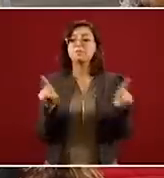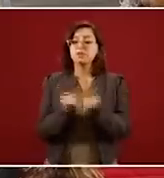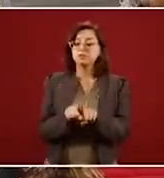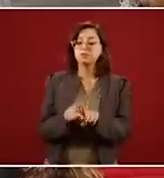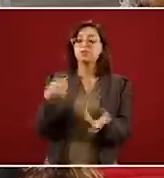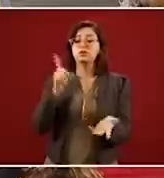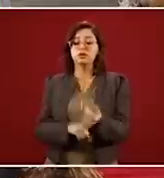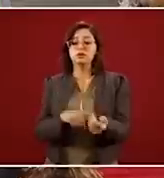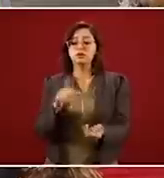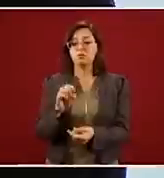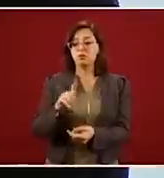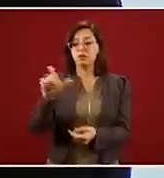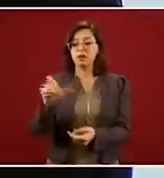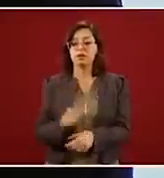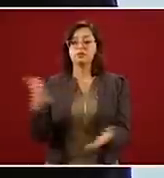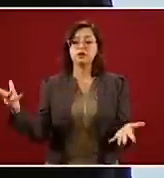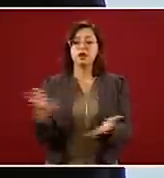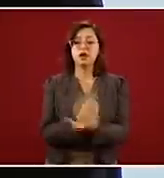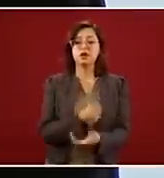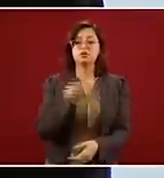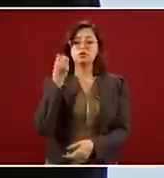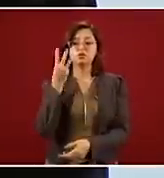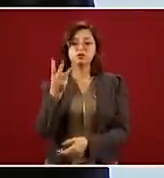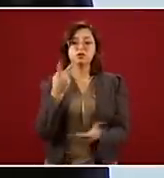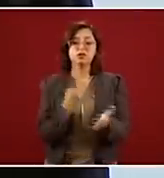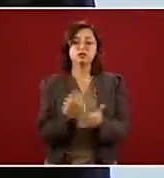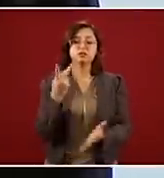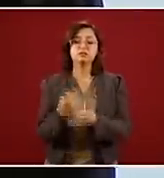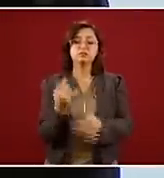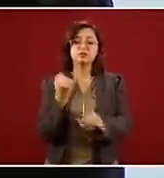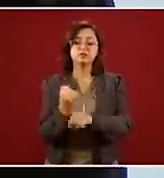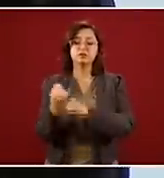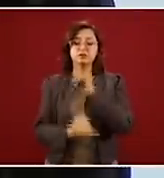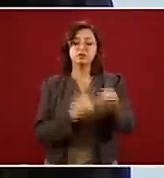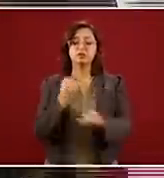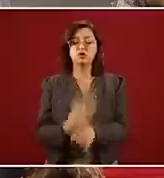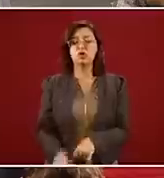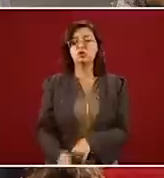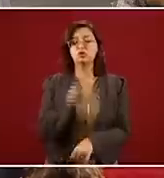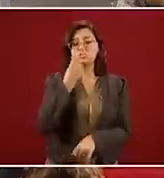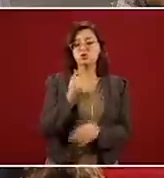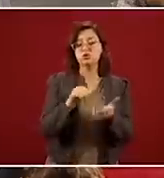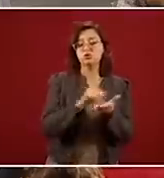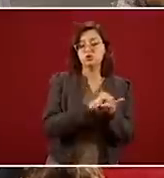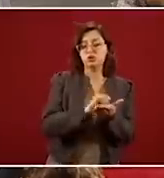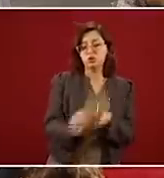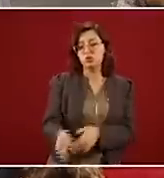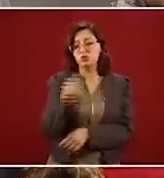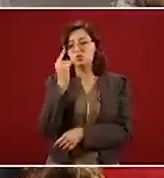Pemex tres premios internacionales, dos que se entregan en Nueva York, uno en Londres.